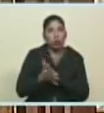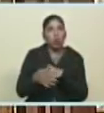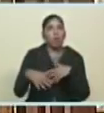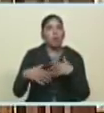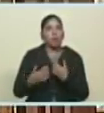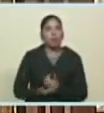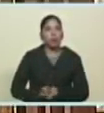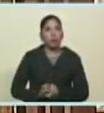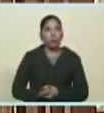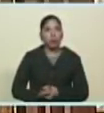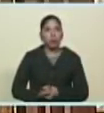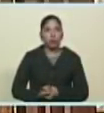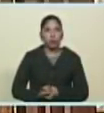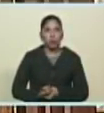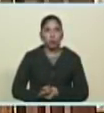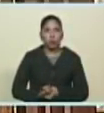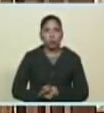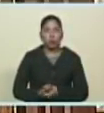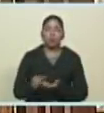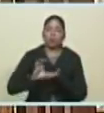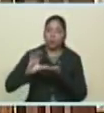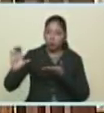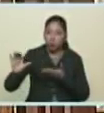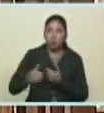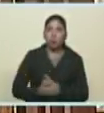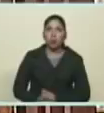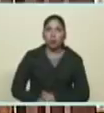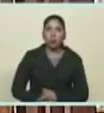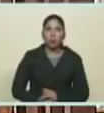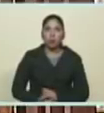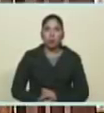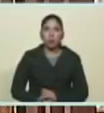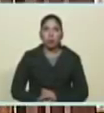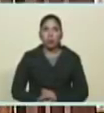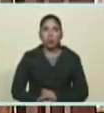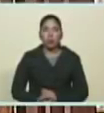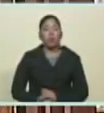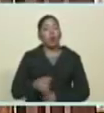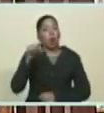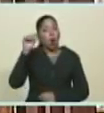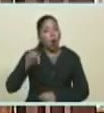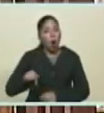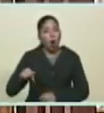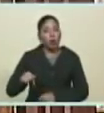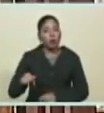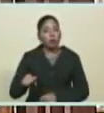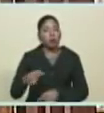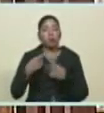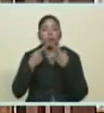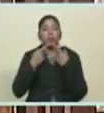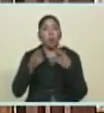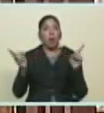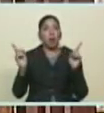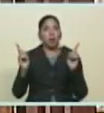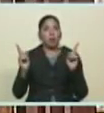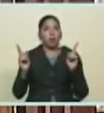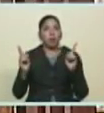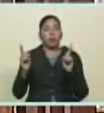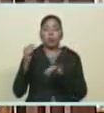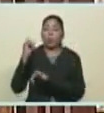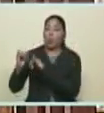prioritaria a las cuales se aplicarán dichos recursos. Así que hoy podemos decir a la